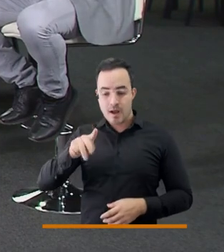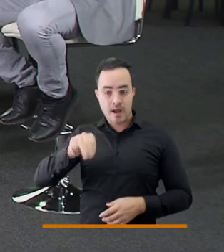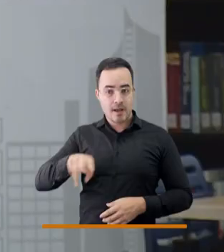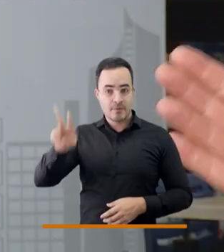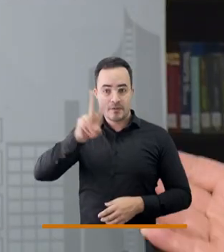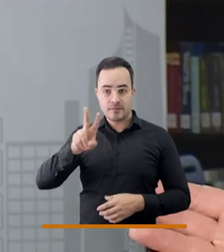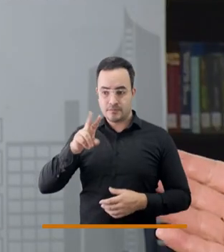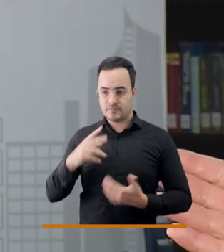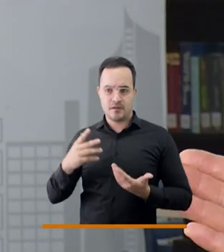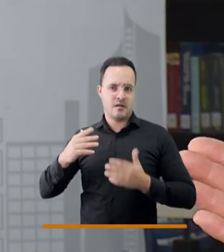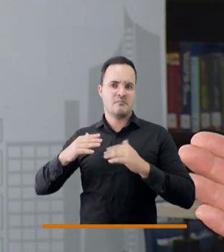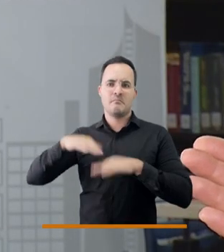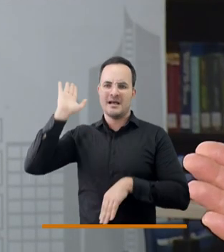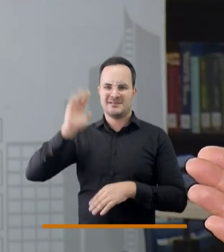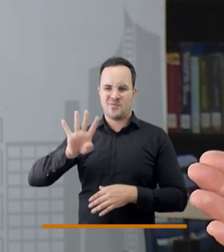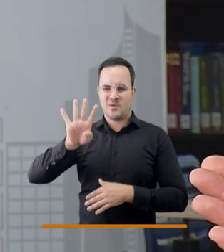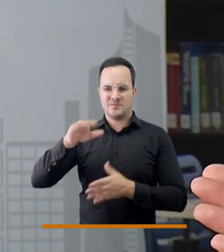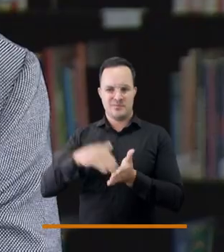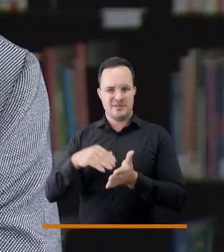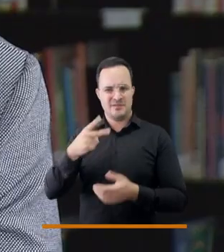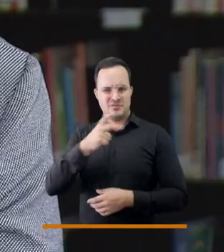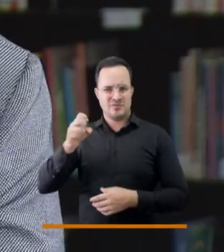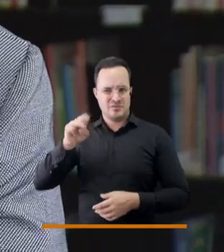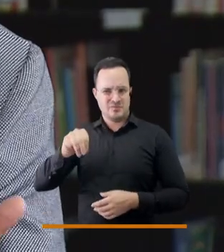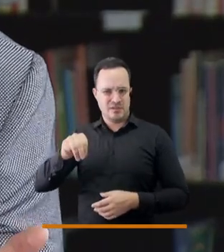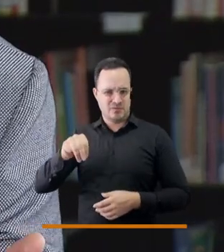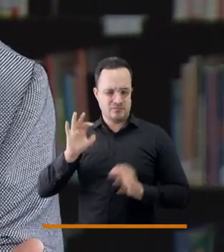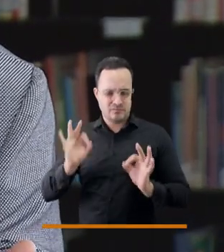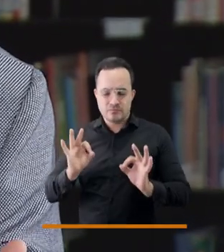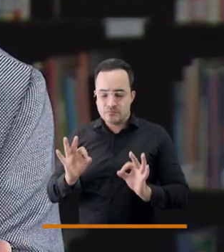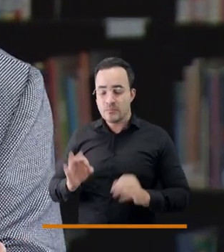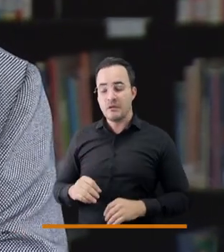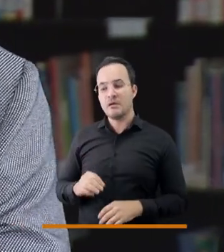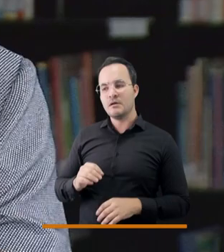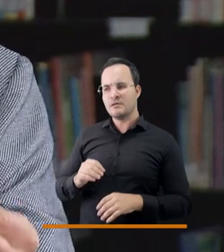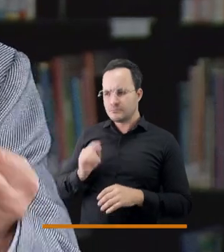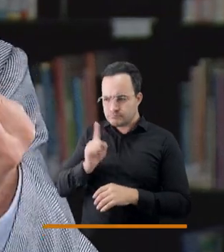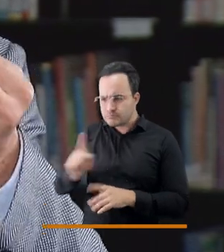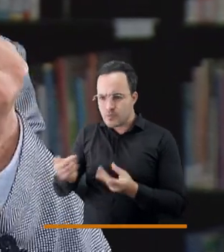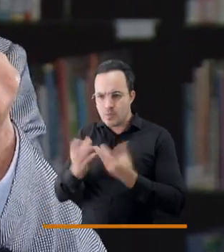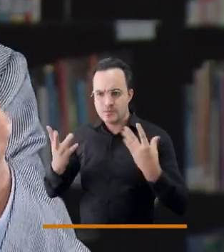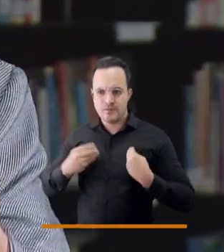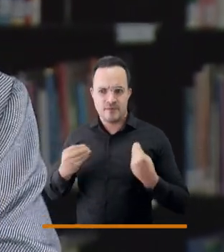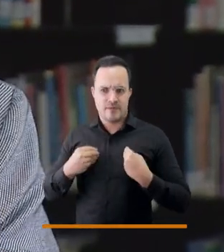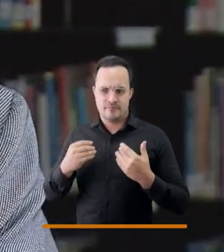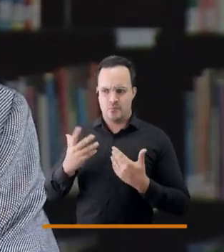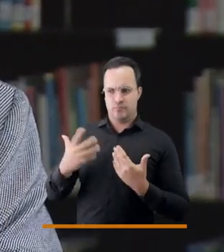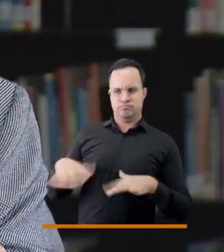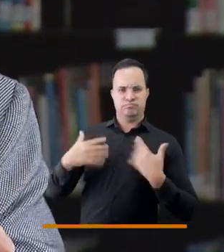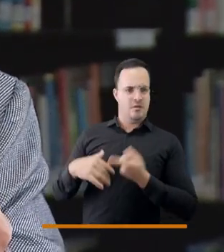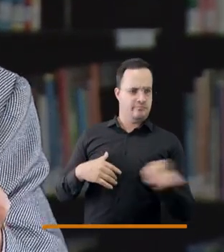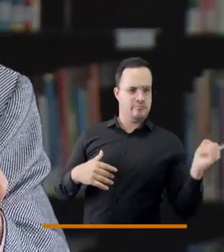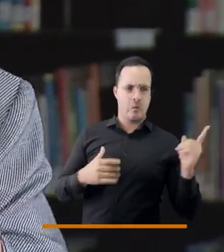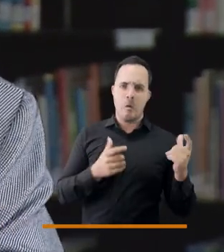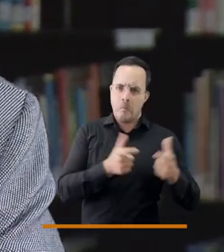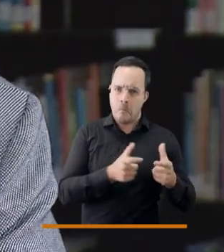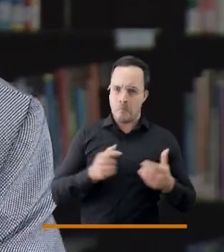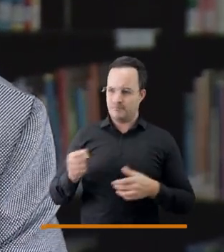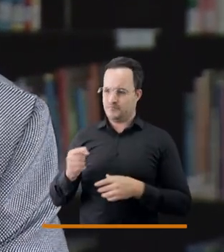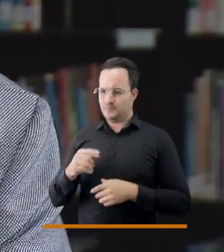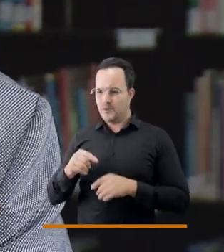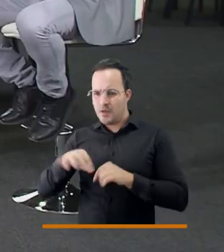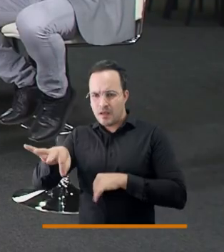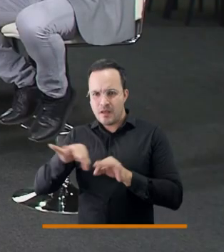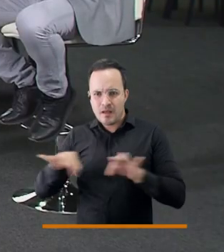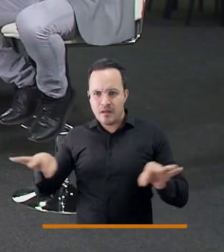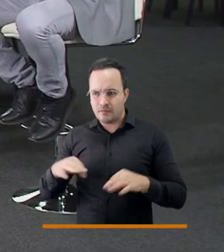cuadrado, superior a 4.200 metros y realmente la atención, la inversión de